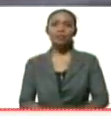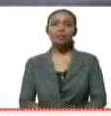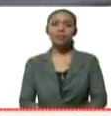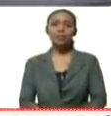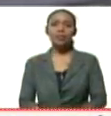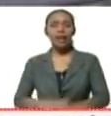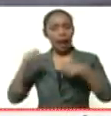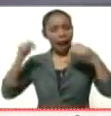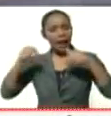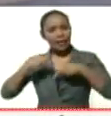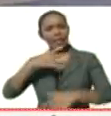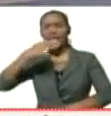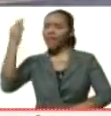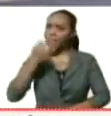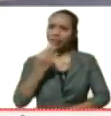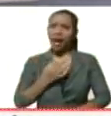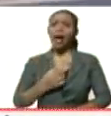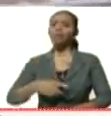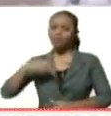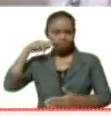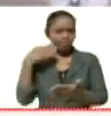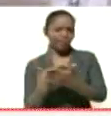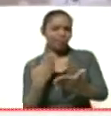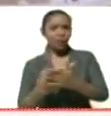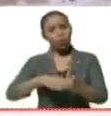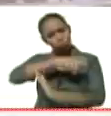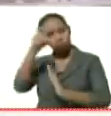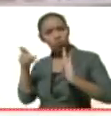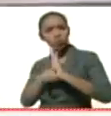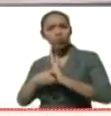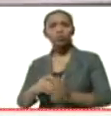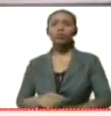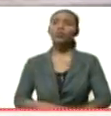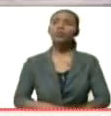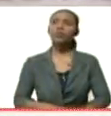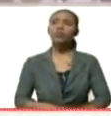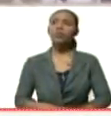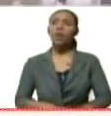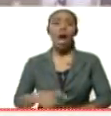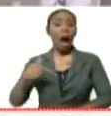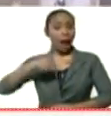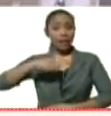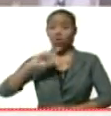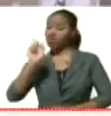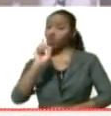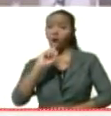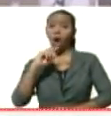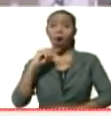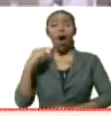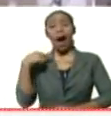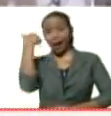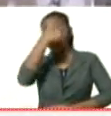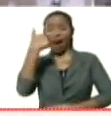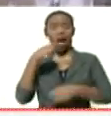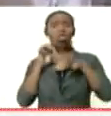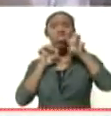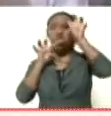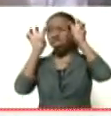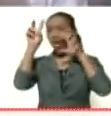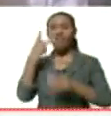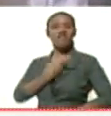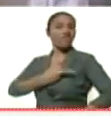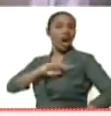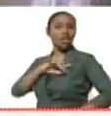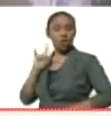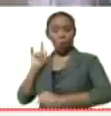Es esta, verdadera, comprobable, concreta. Aquí no estamos con la cara brotada anunciando